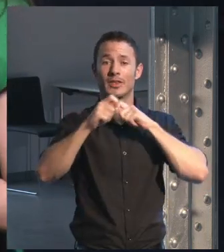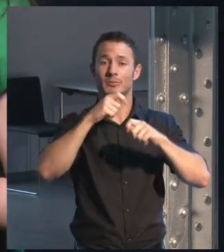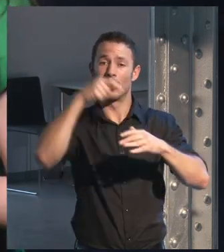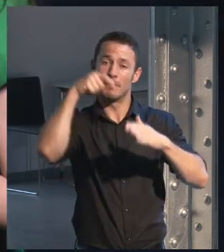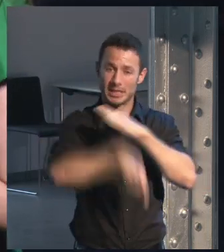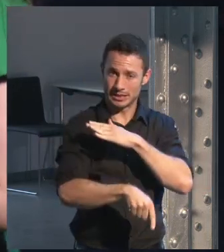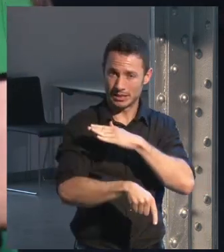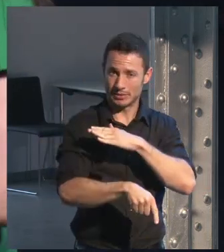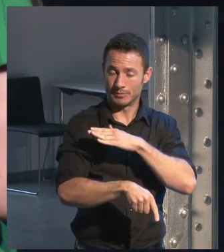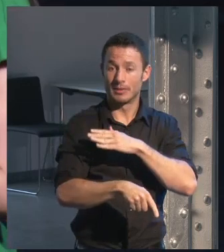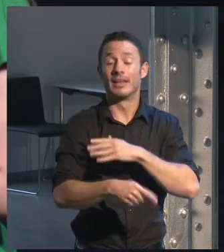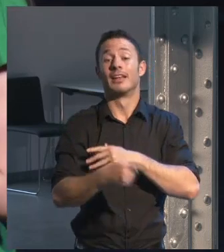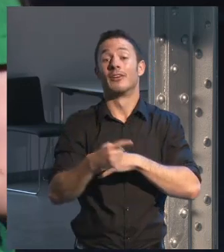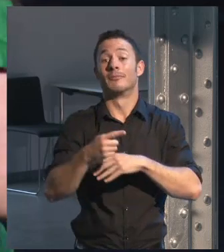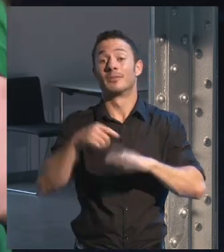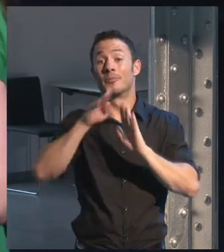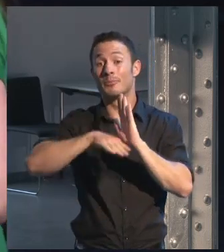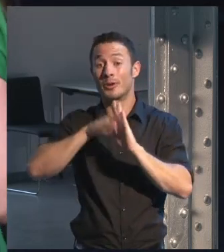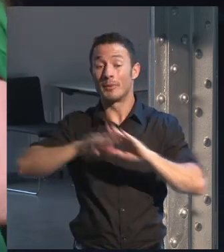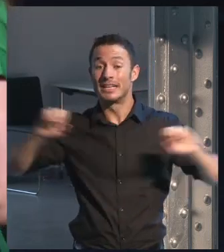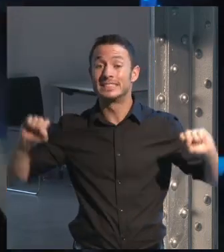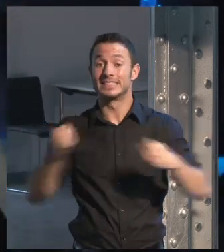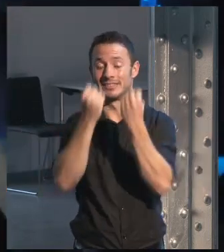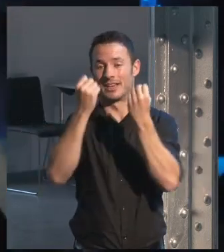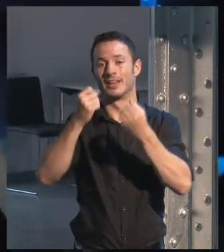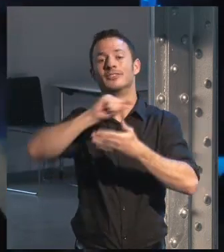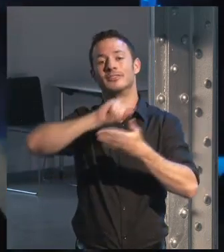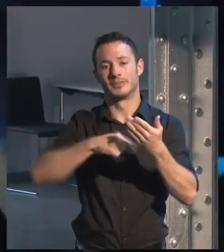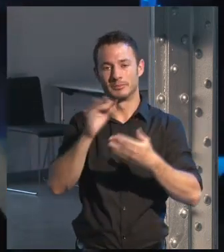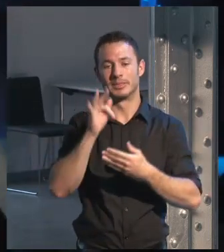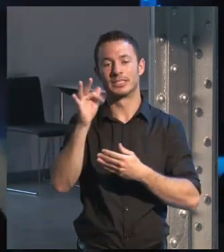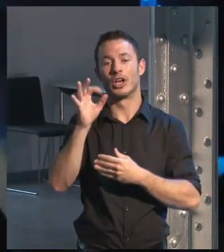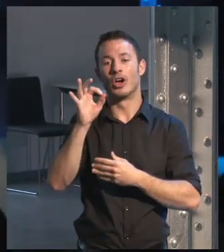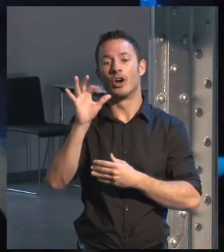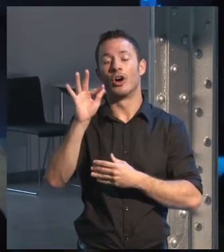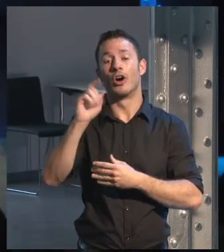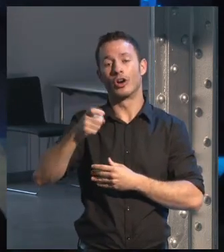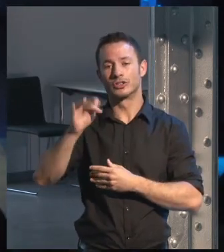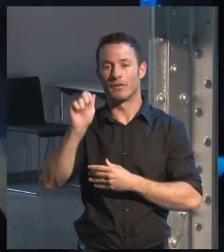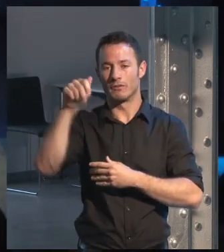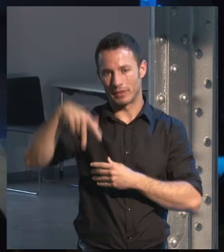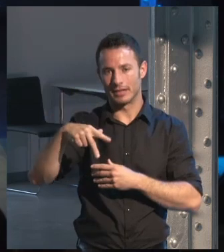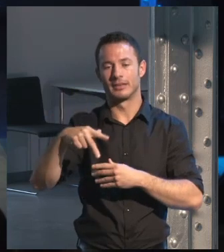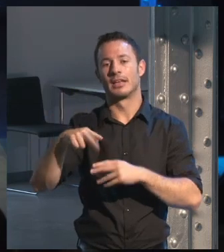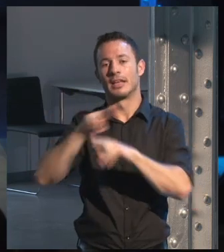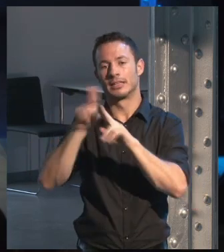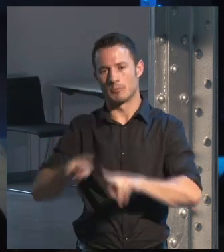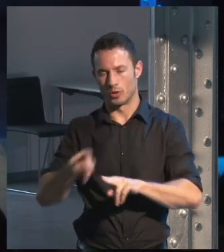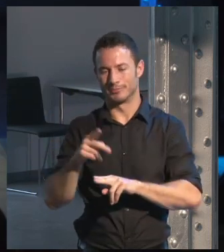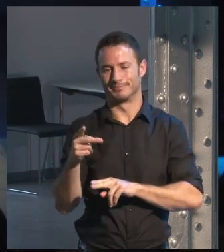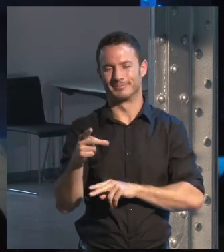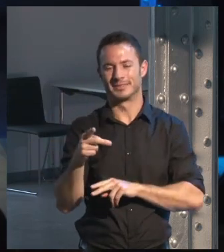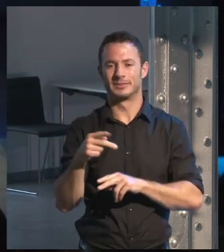firman el programa Salvados y Oxfam Intermón. Es una pieza que va a hablar de desigualdad, de